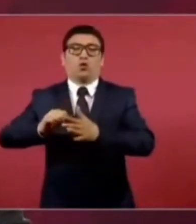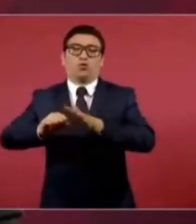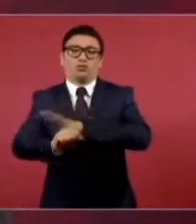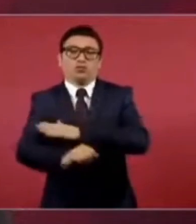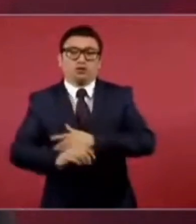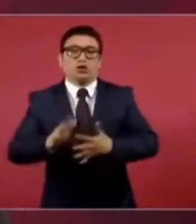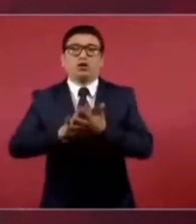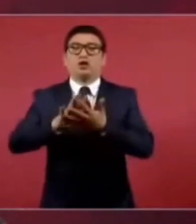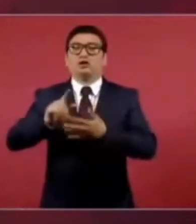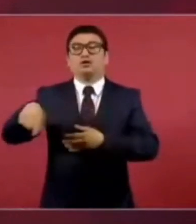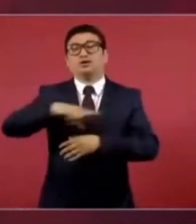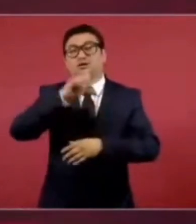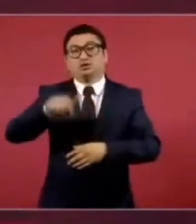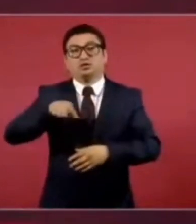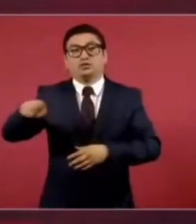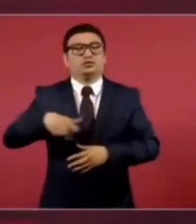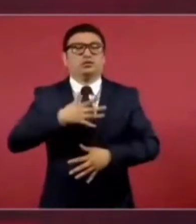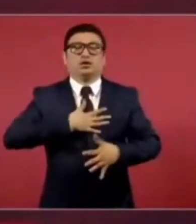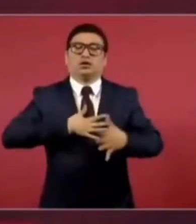se cansan